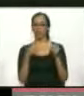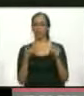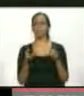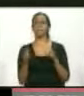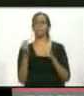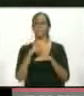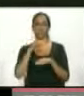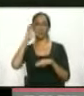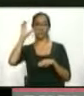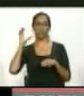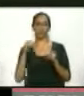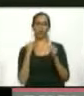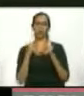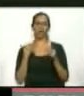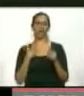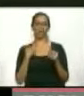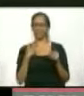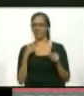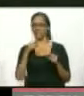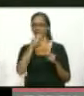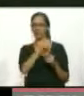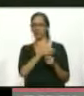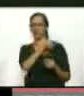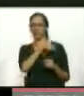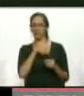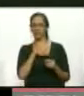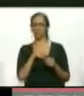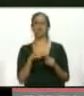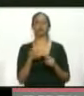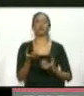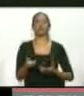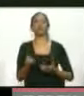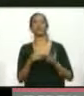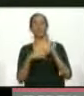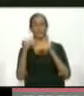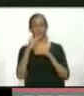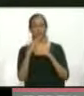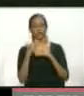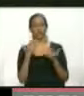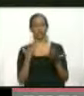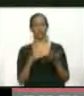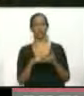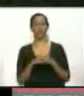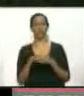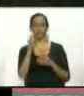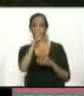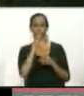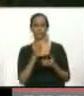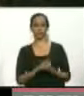el de países como argentina suecia o bélgica sólo superado en la región por brásil